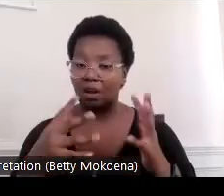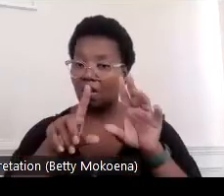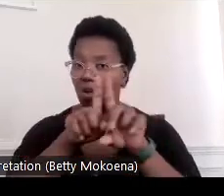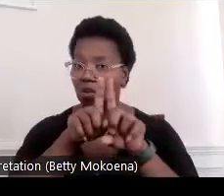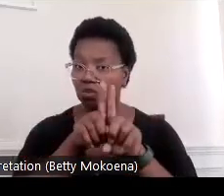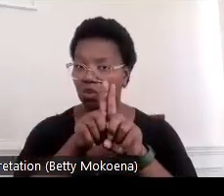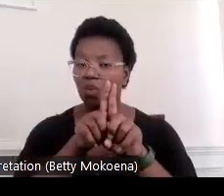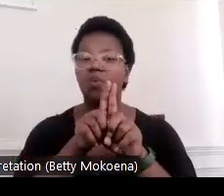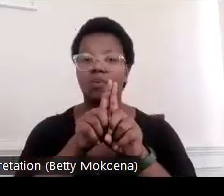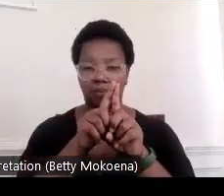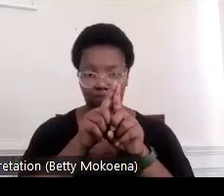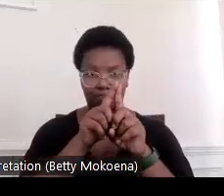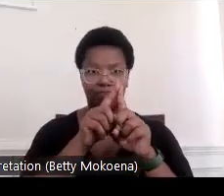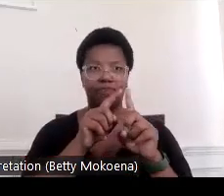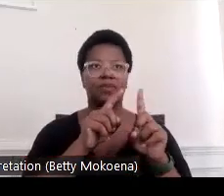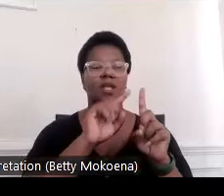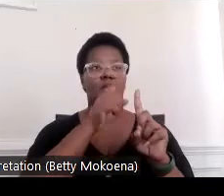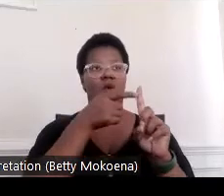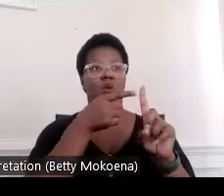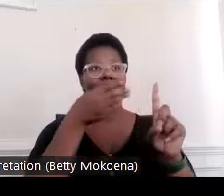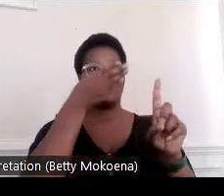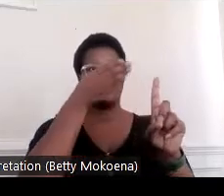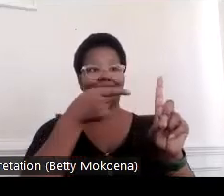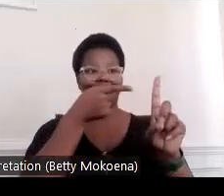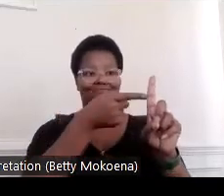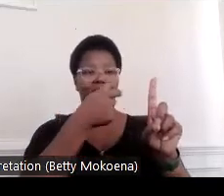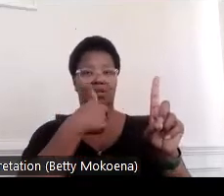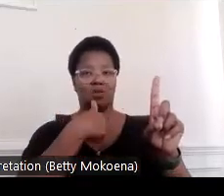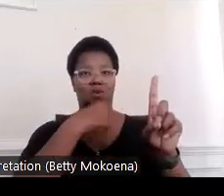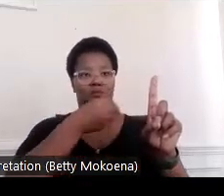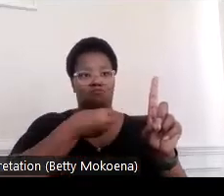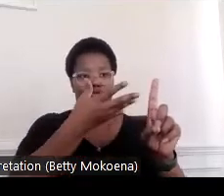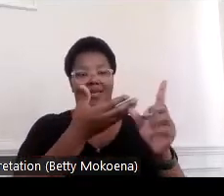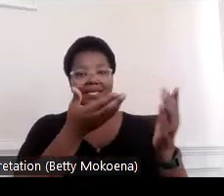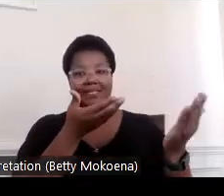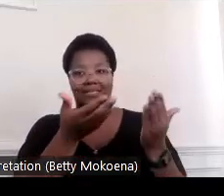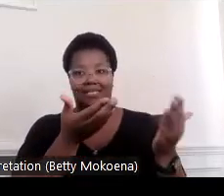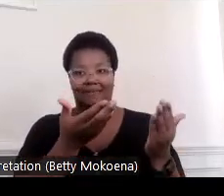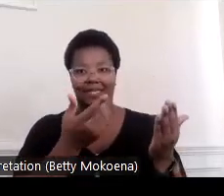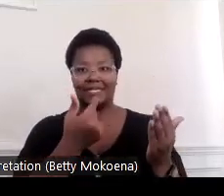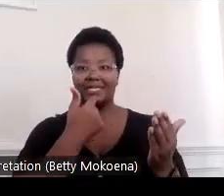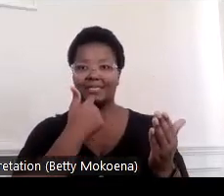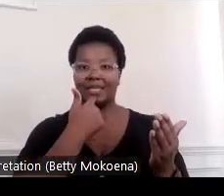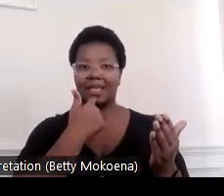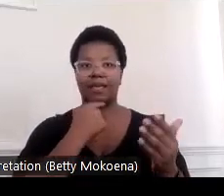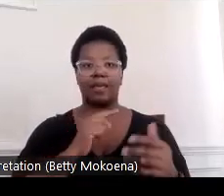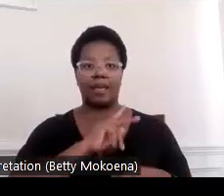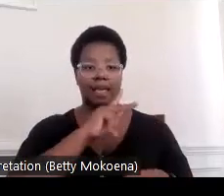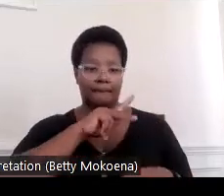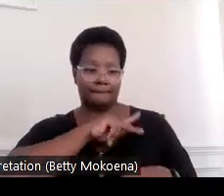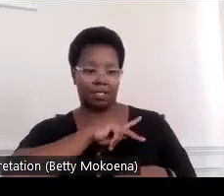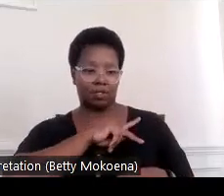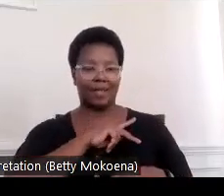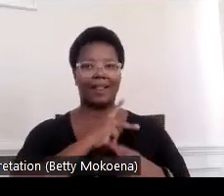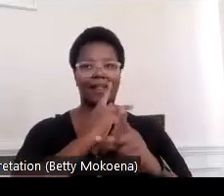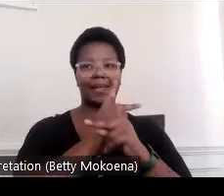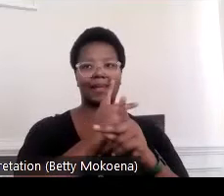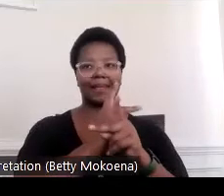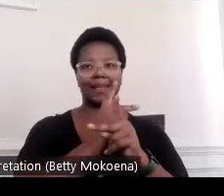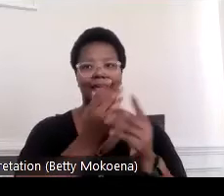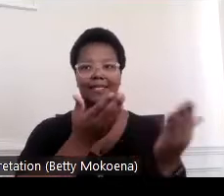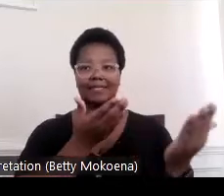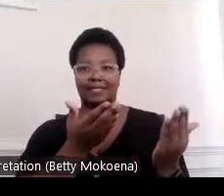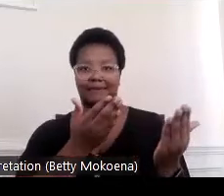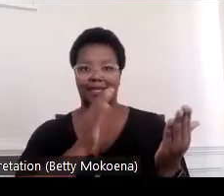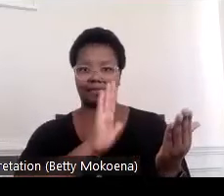o puede significar algo diferente puede significar que cuando la persona sea reciben servicios por ejemplo un servicio de Cuidado personal